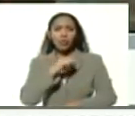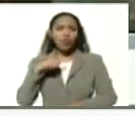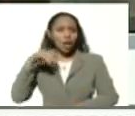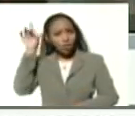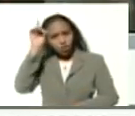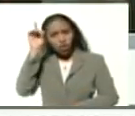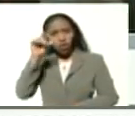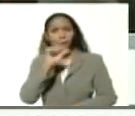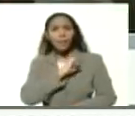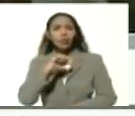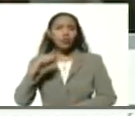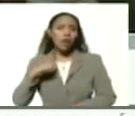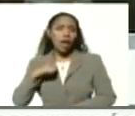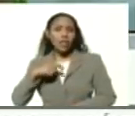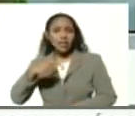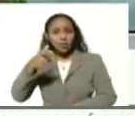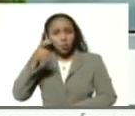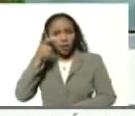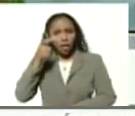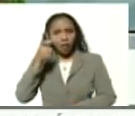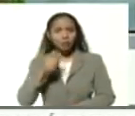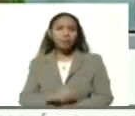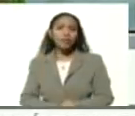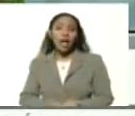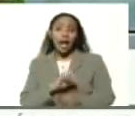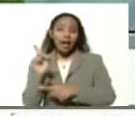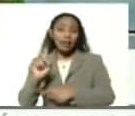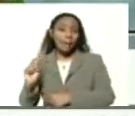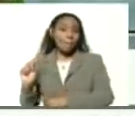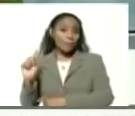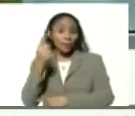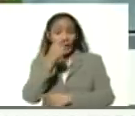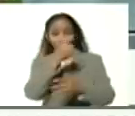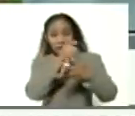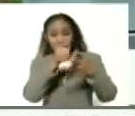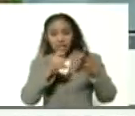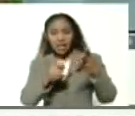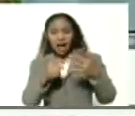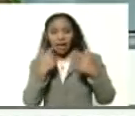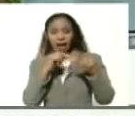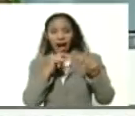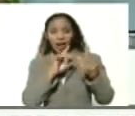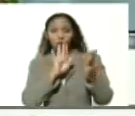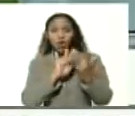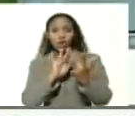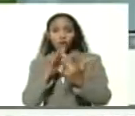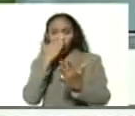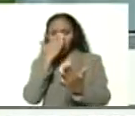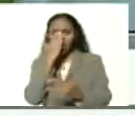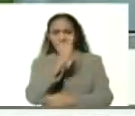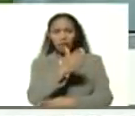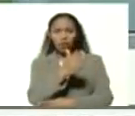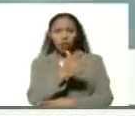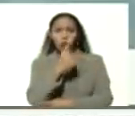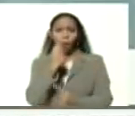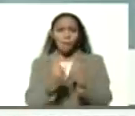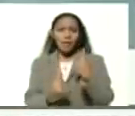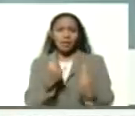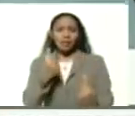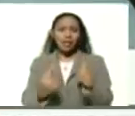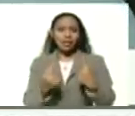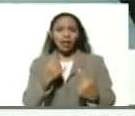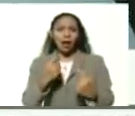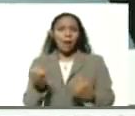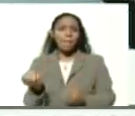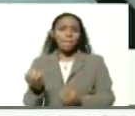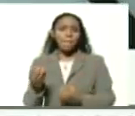docente, al personal de seguridad. Esa primera línea que está en contacto directo con los pacientes contagiados